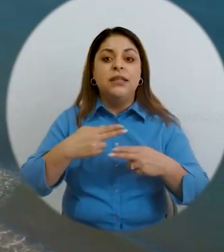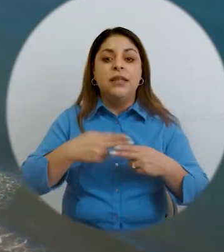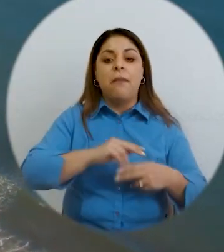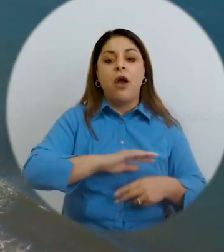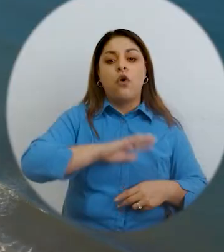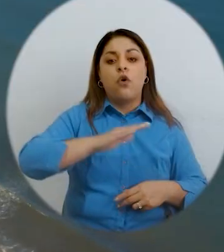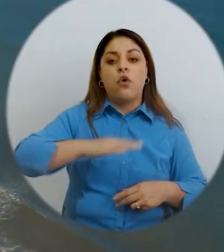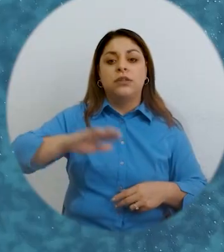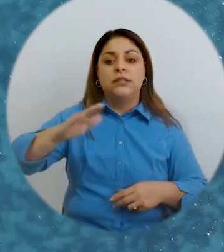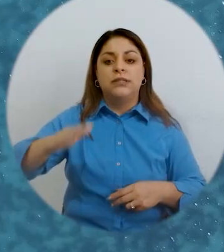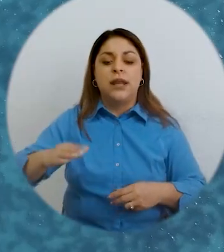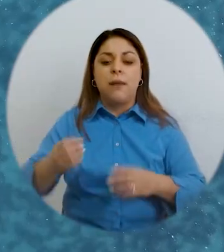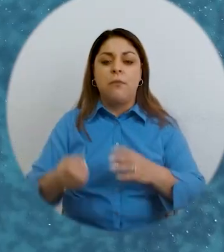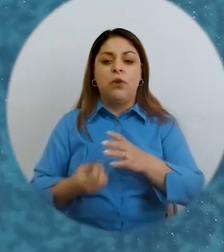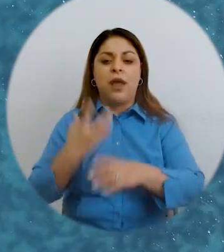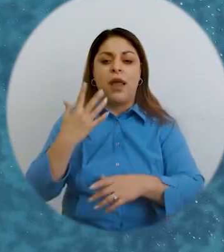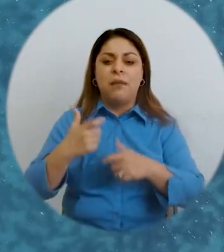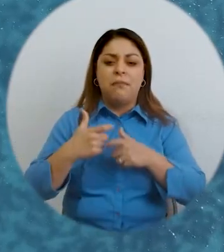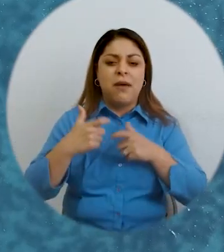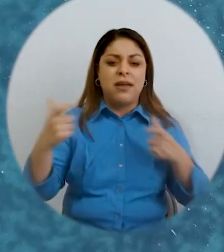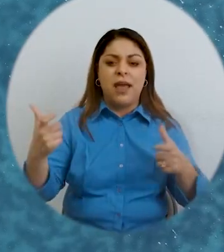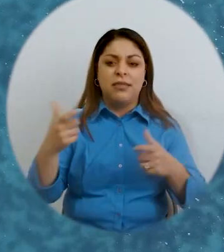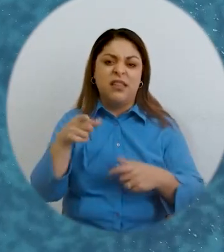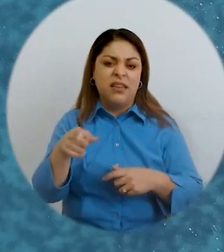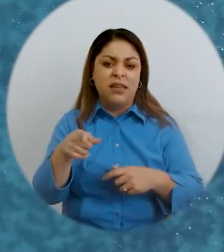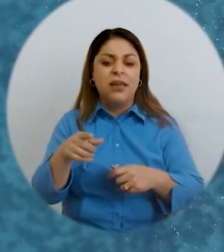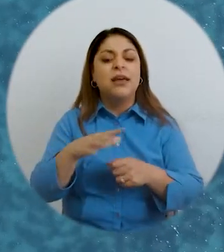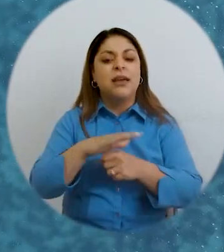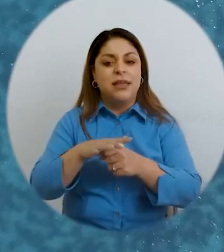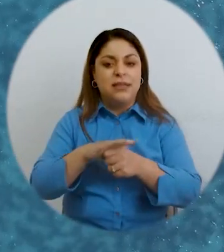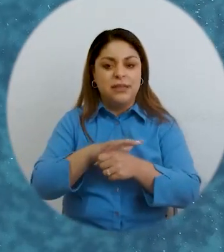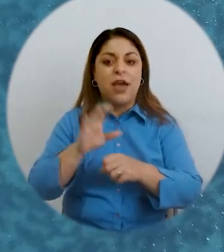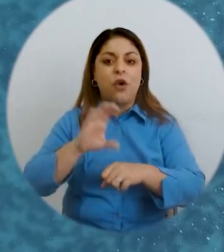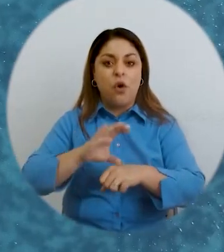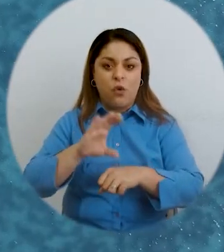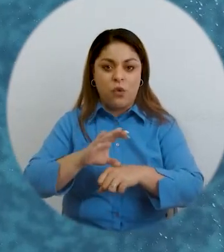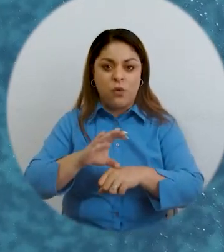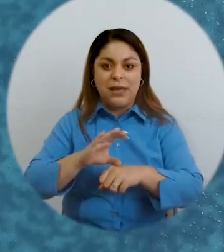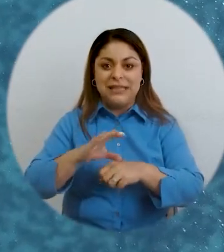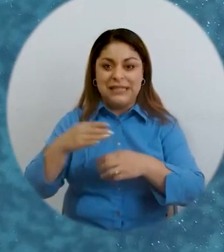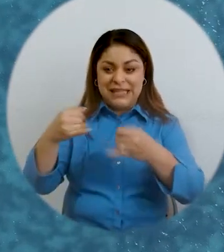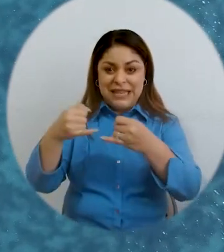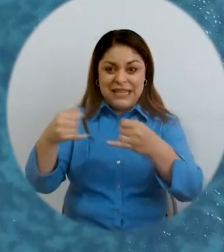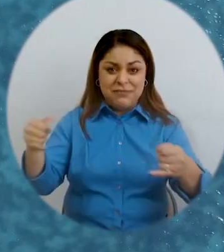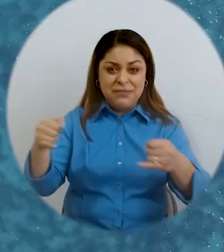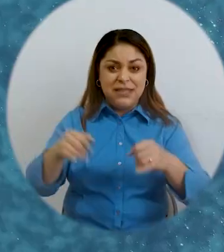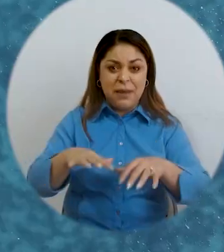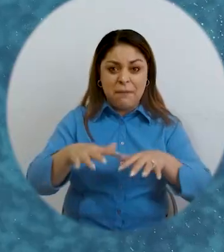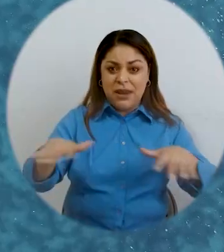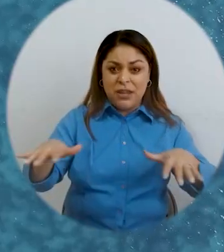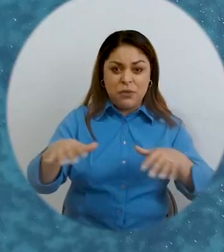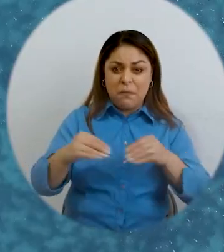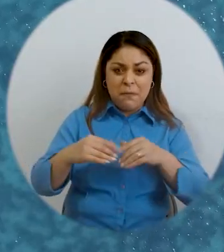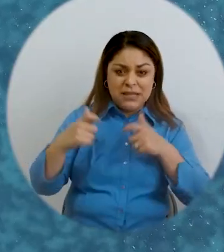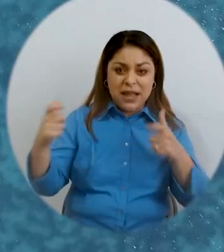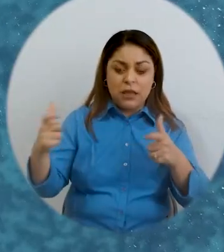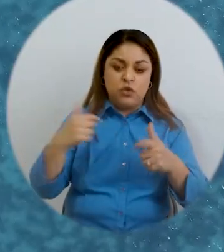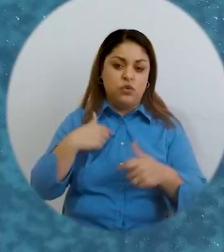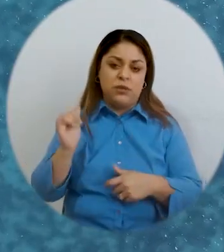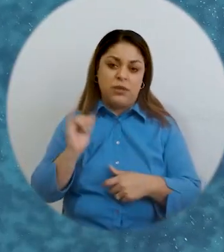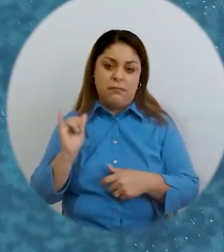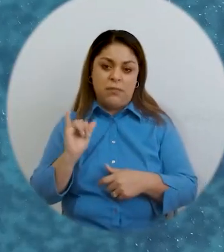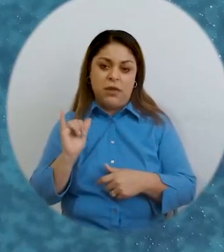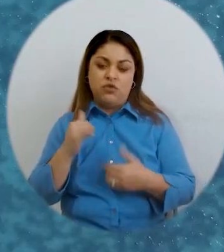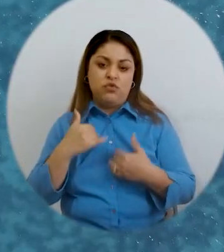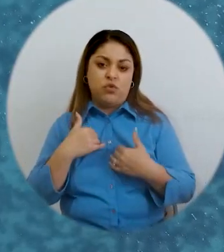cordillera volcánica más grande, que es la cordillera submarina del Coco, y que la isla del Coco es el punto más alto de esta tenemos cordillera. el límite marítimo más grande que nos hubiéramos imaginado,